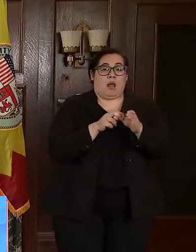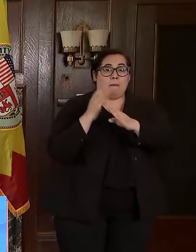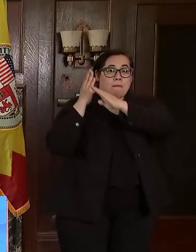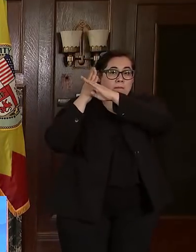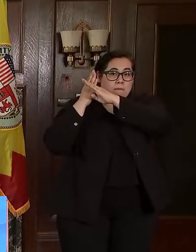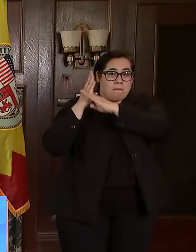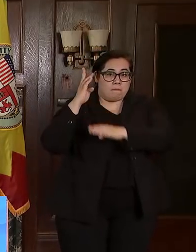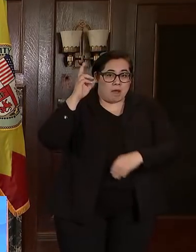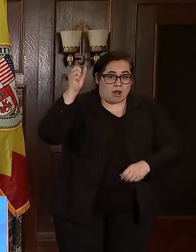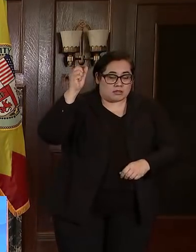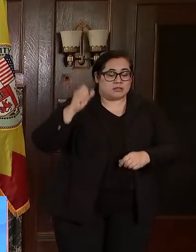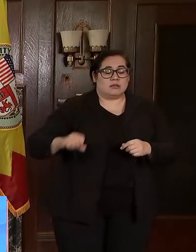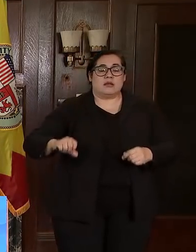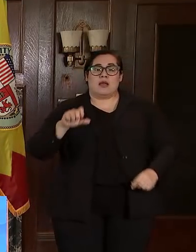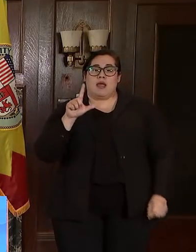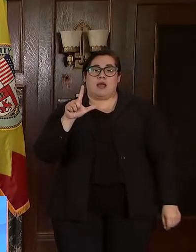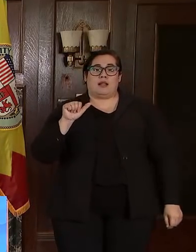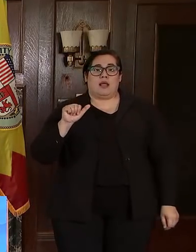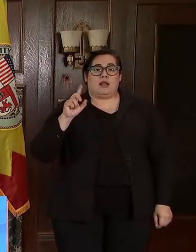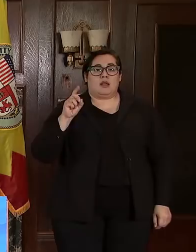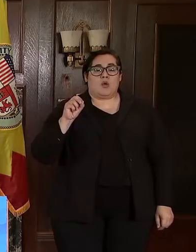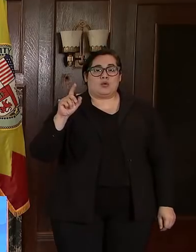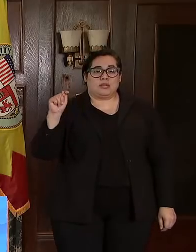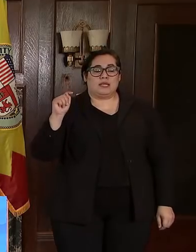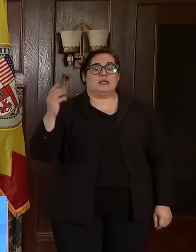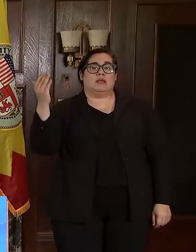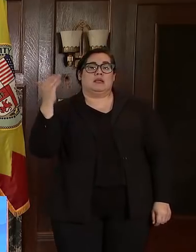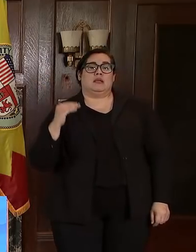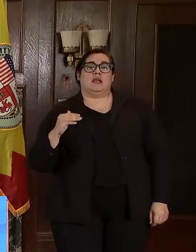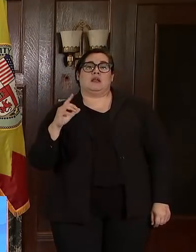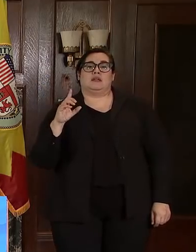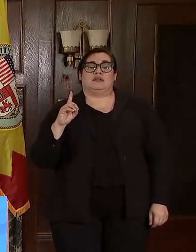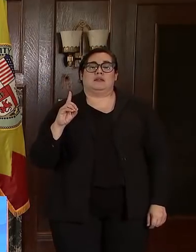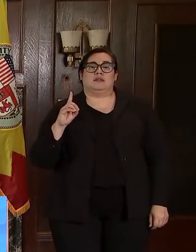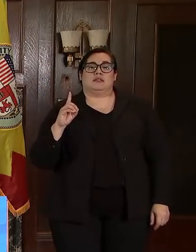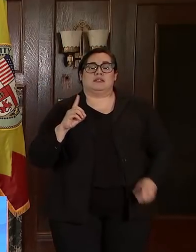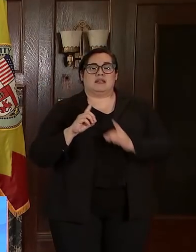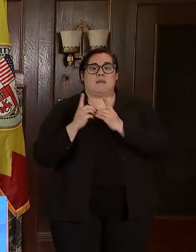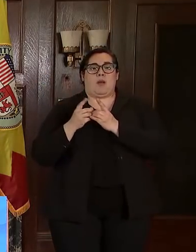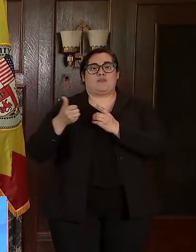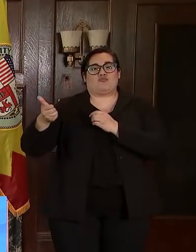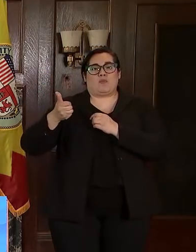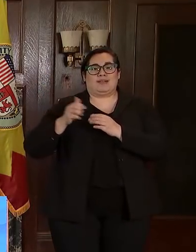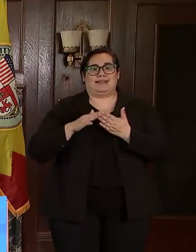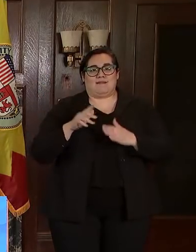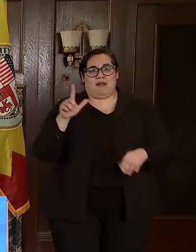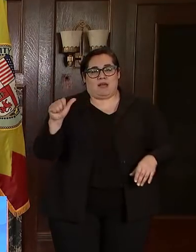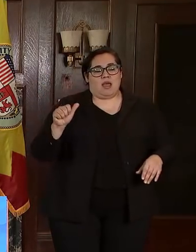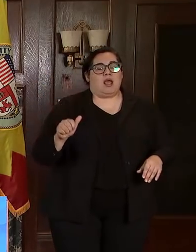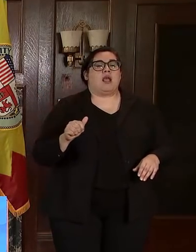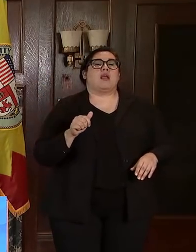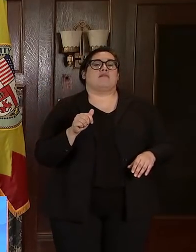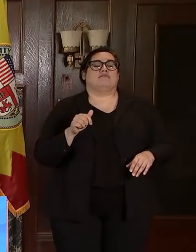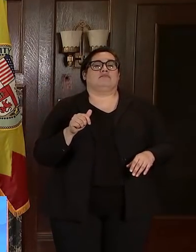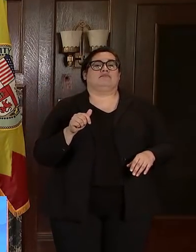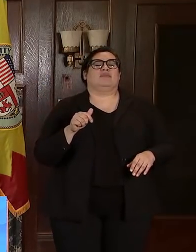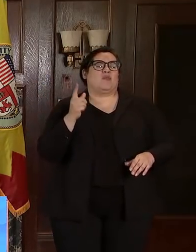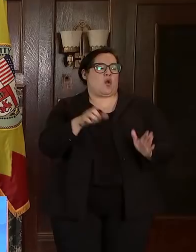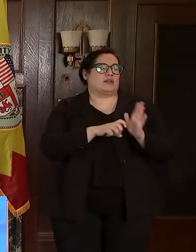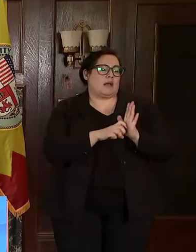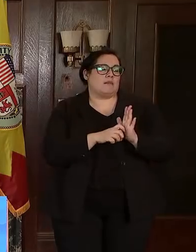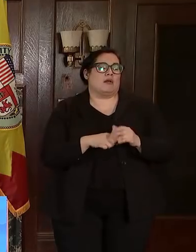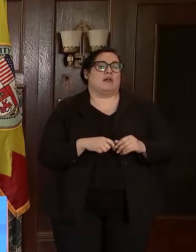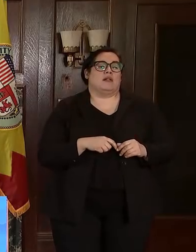buses LADOT, el Departamento de Transporte por la Ciudad de Los Ángeles, estos son, por